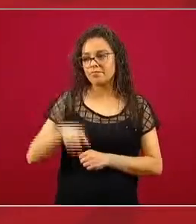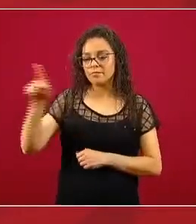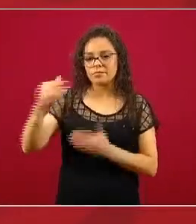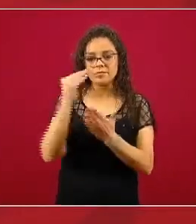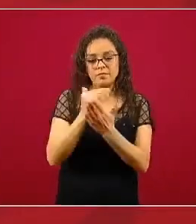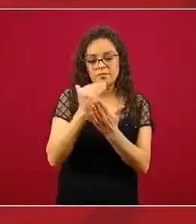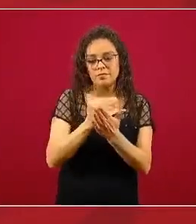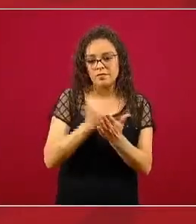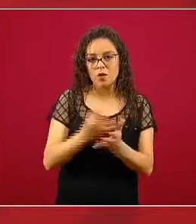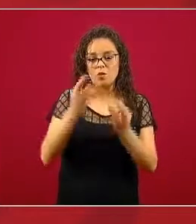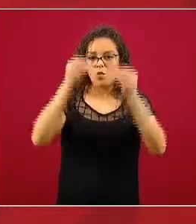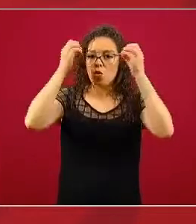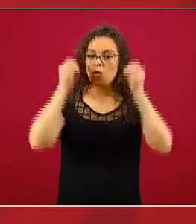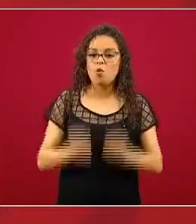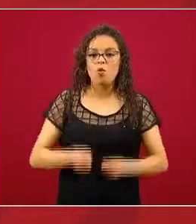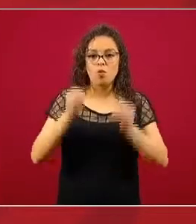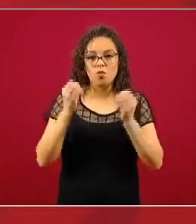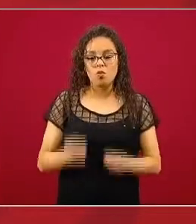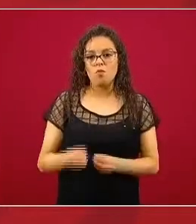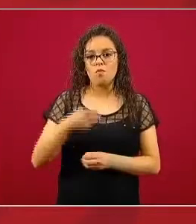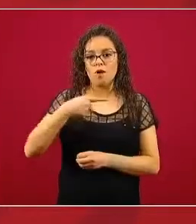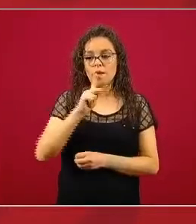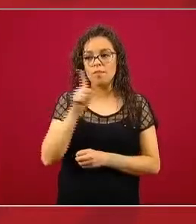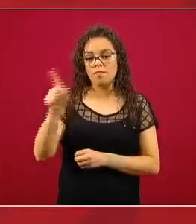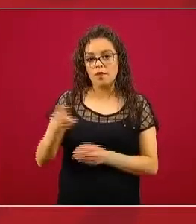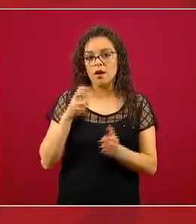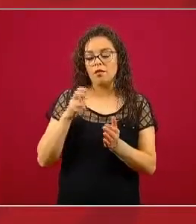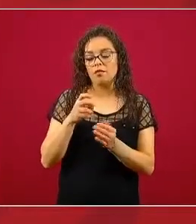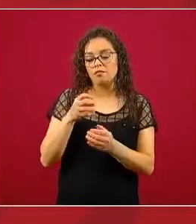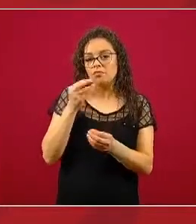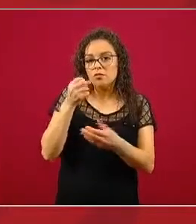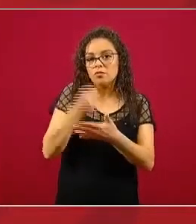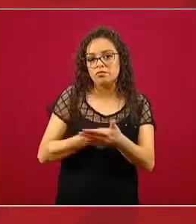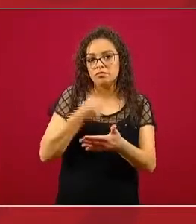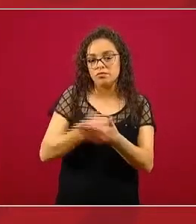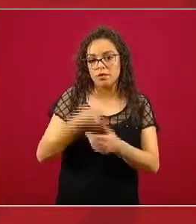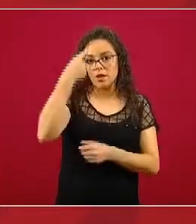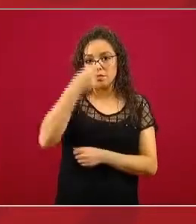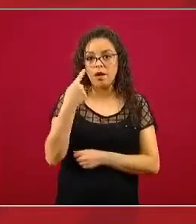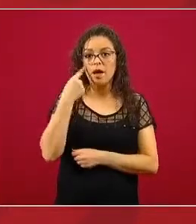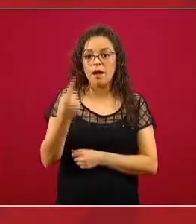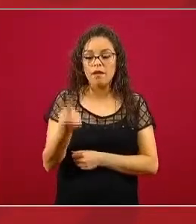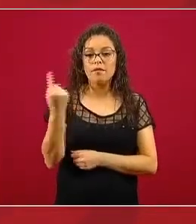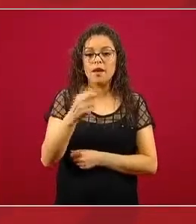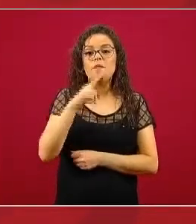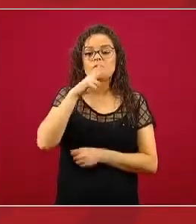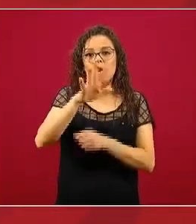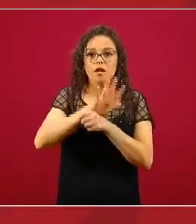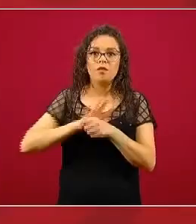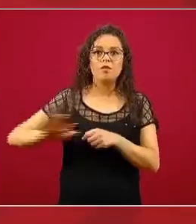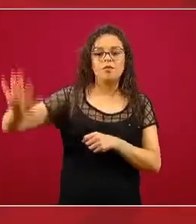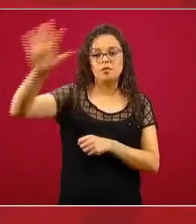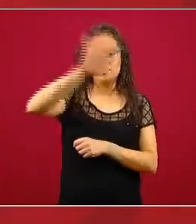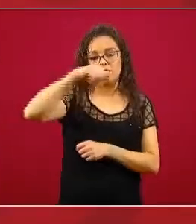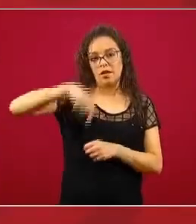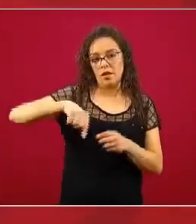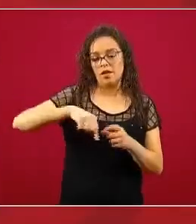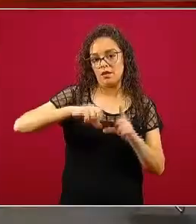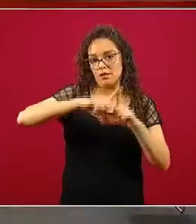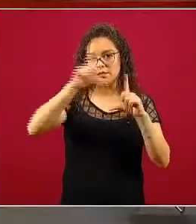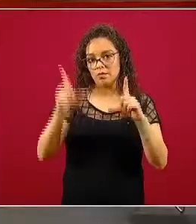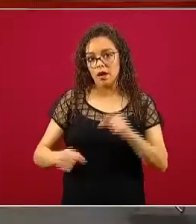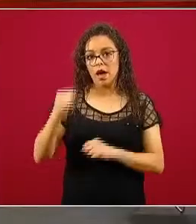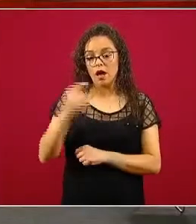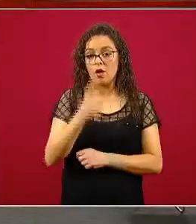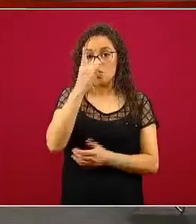muy intensiva para mejorar las condiciones del ambiente en el país, incluyendo la calidad del aire. Muchas